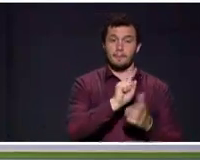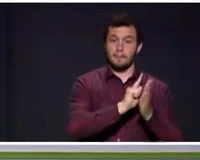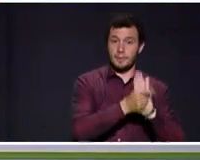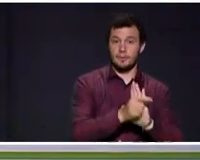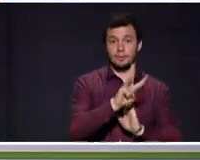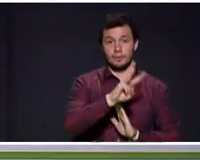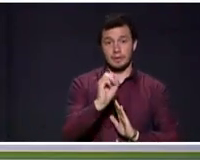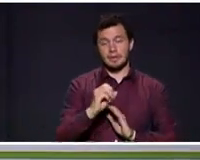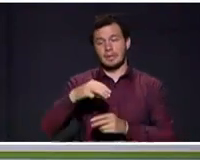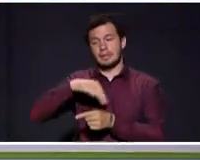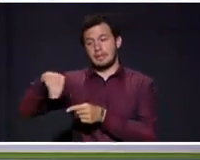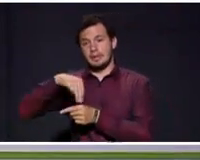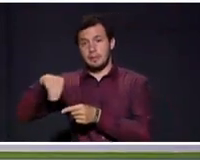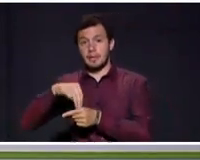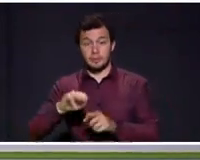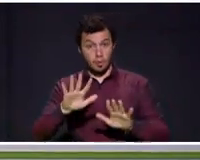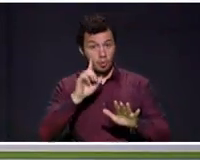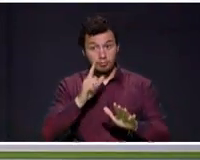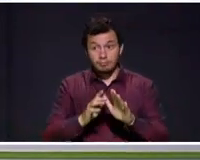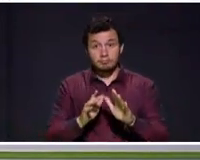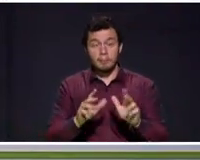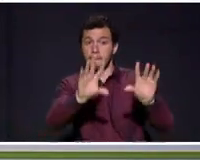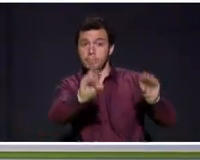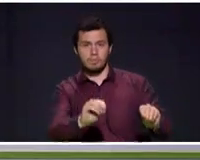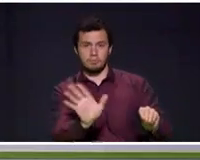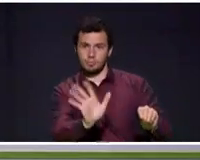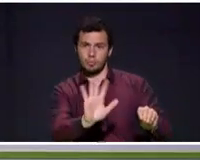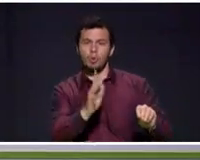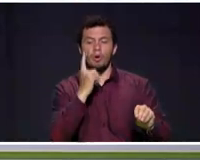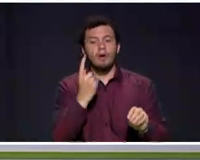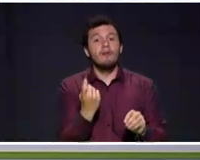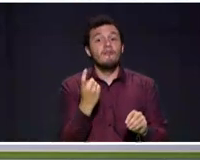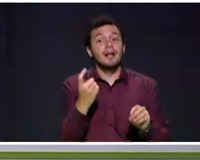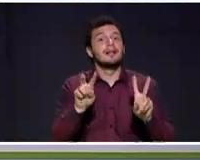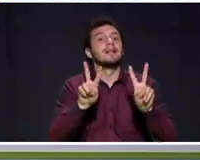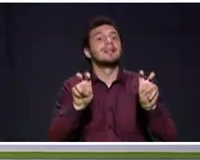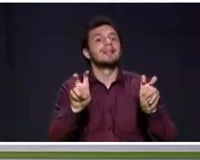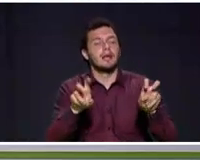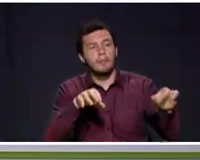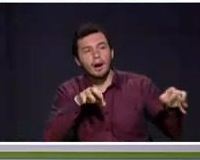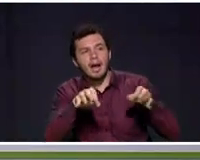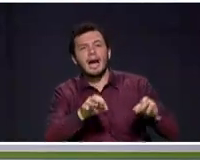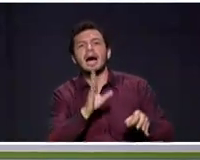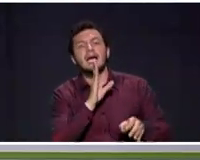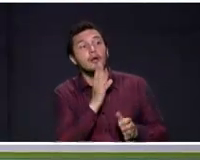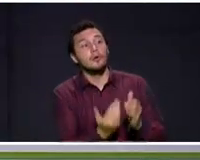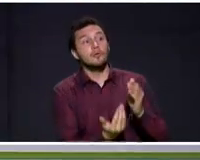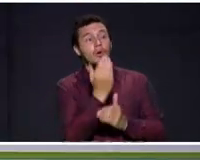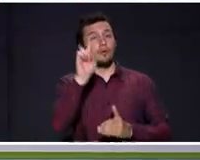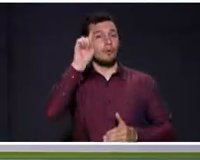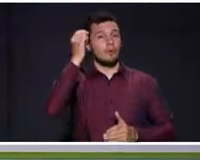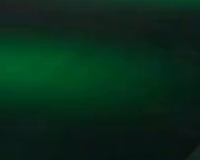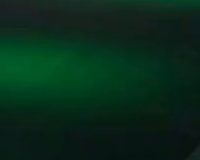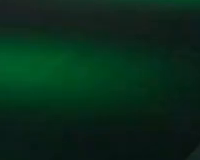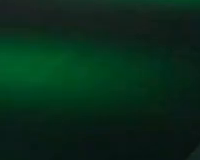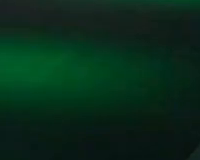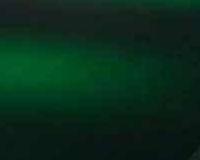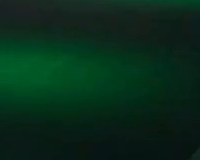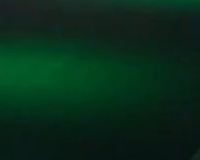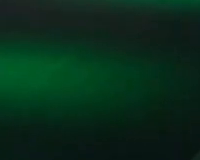todavía faltan dos importantes temas para hablar con quién será el próximo gobernador de antioquia o por lo menos parte de los candidatos están acá